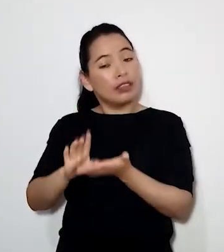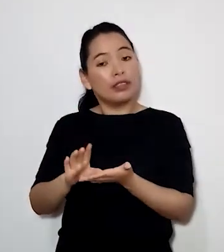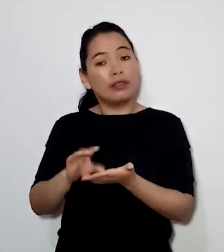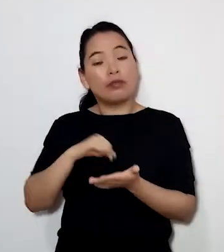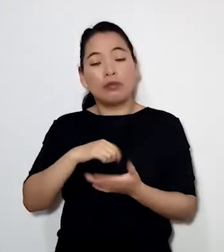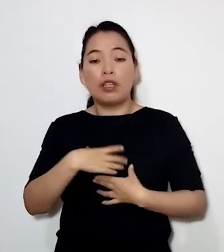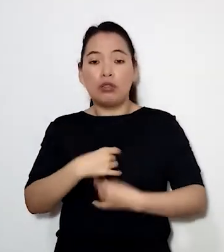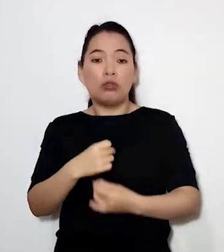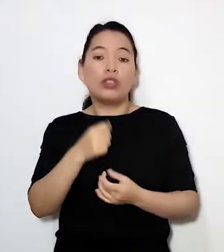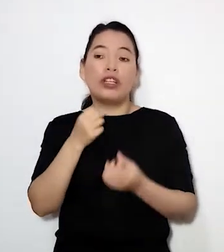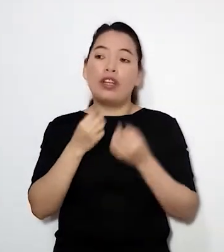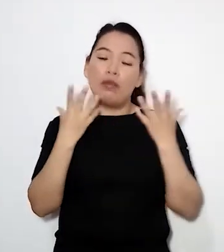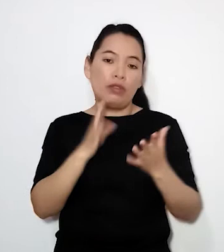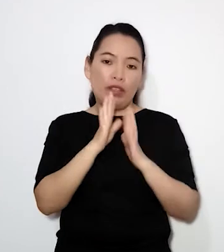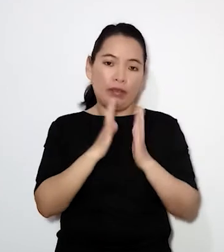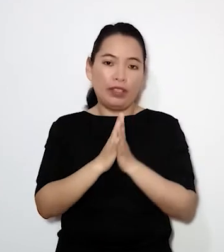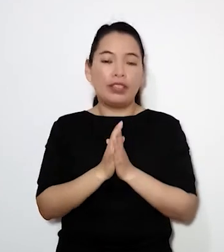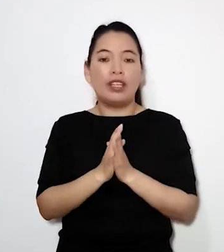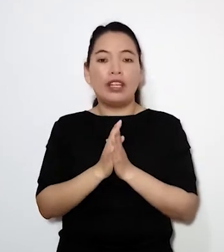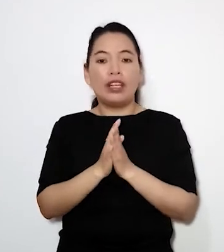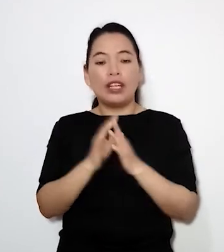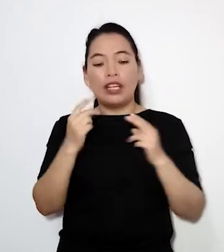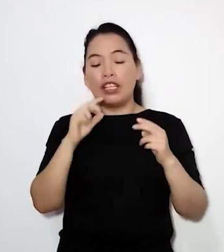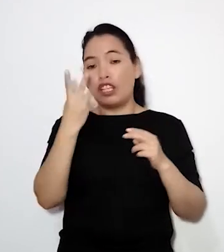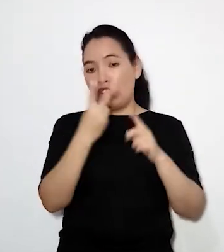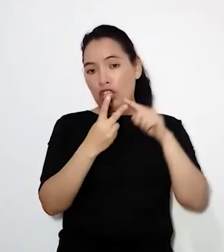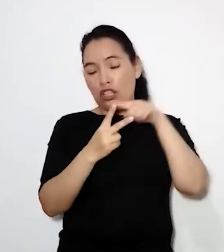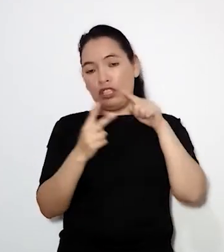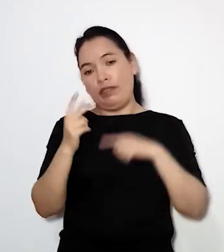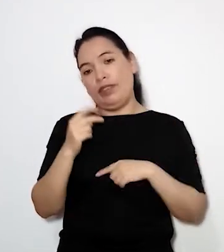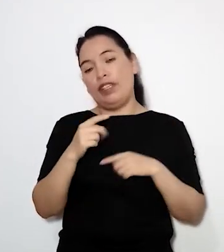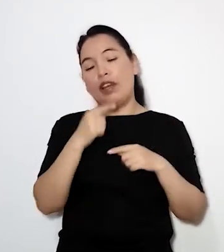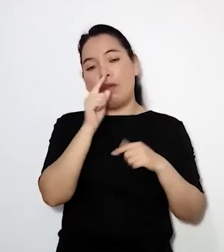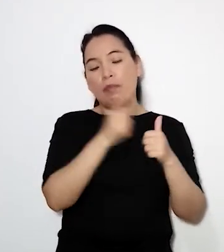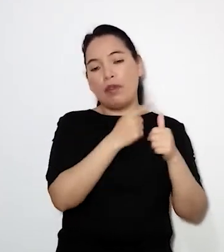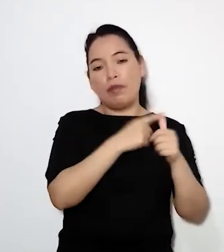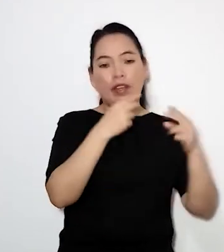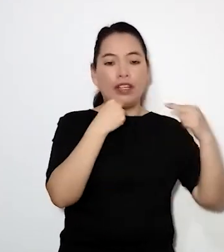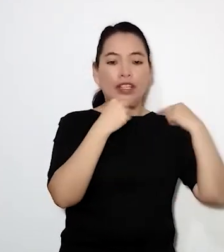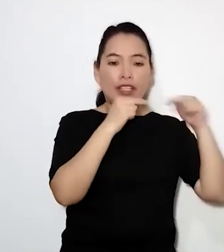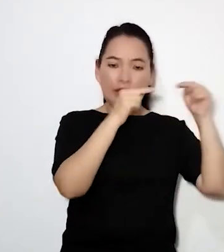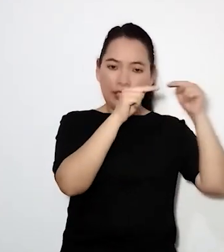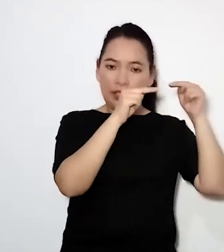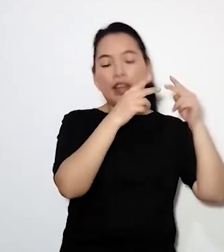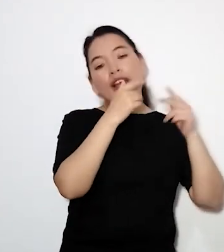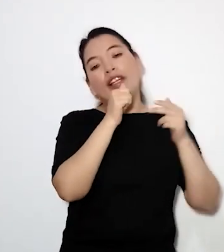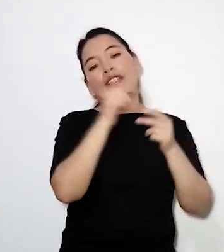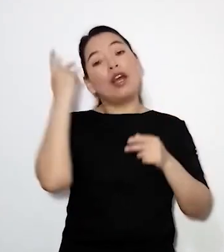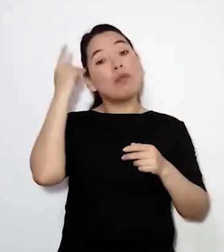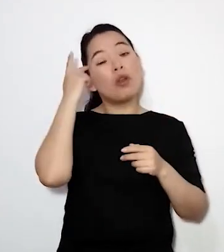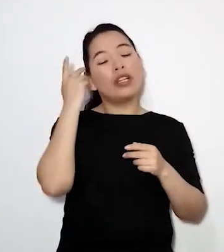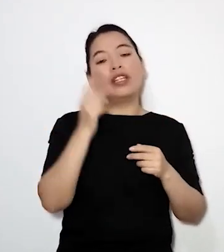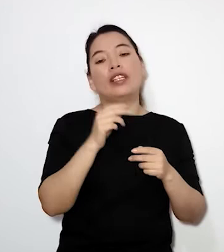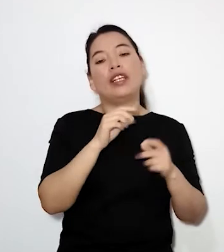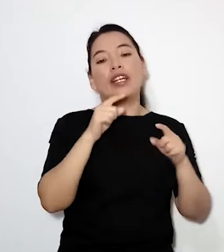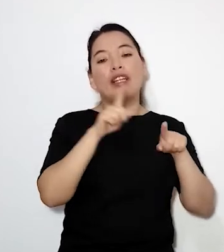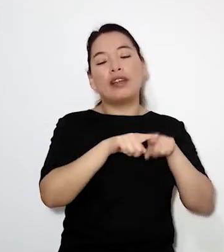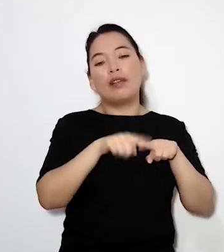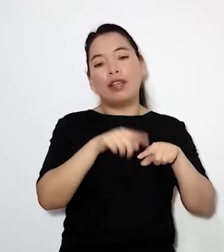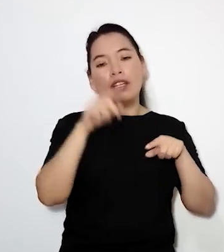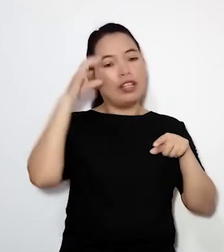en dos niveles, ¿no? El nivel de la política pública, de acuerdo con el artículo 4.3 de la Convención, pero digamos